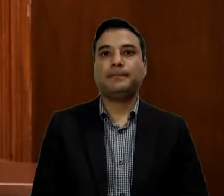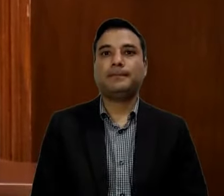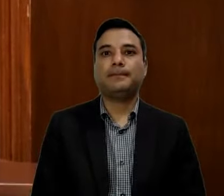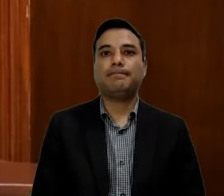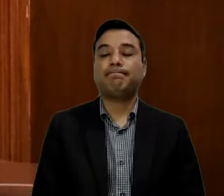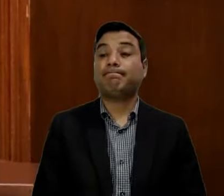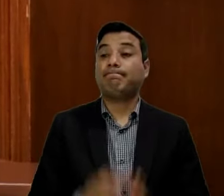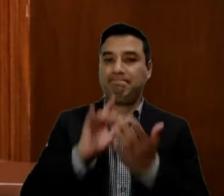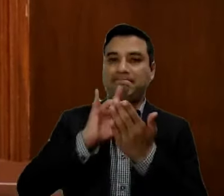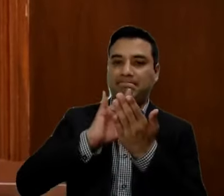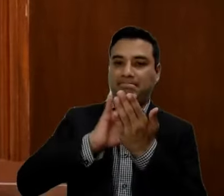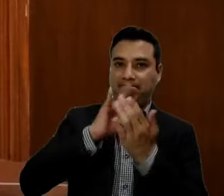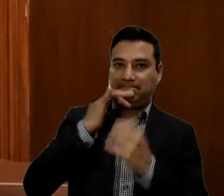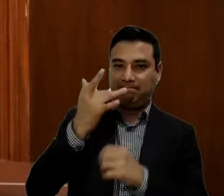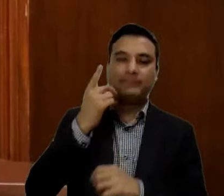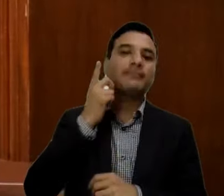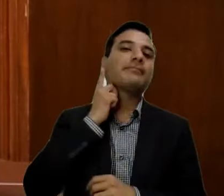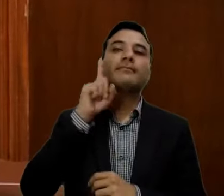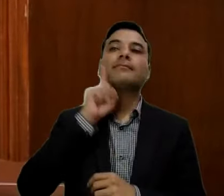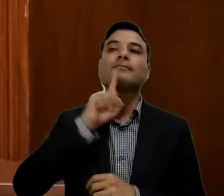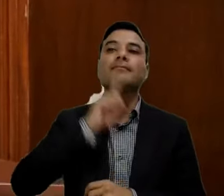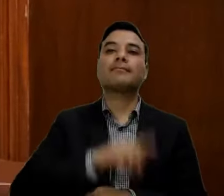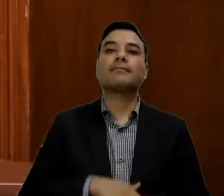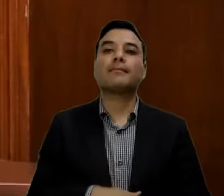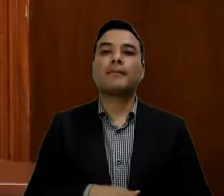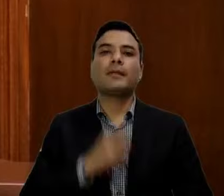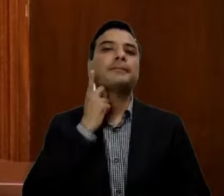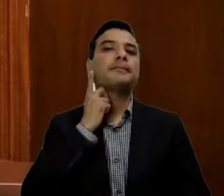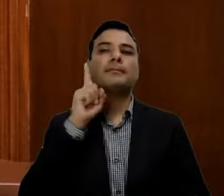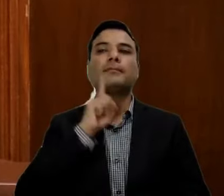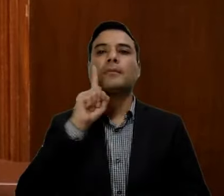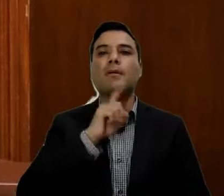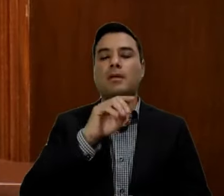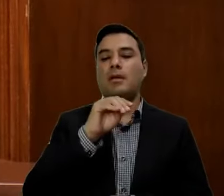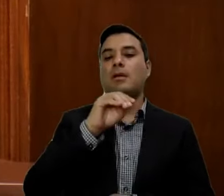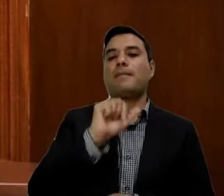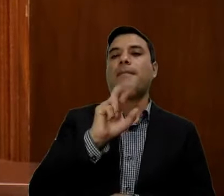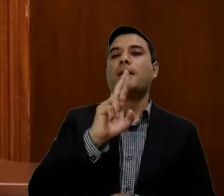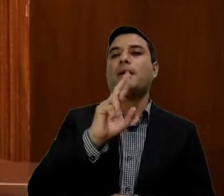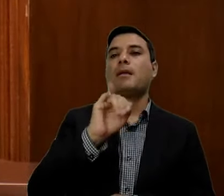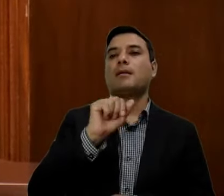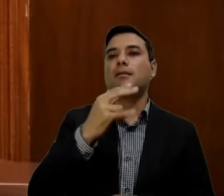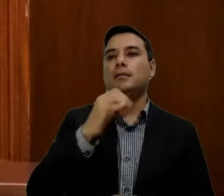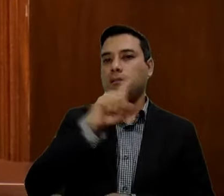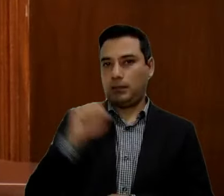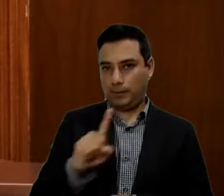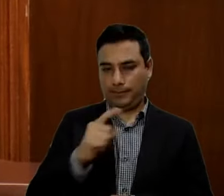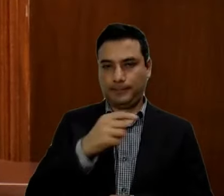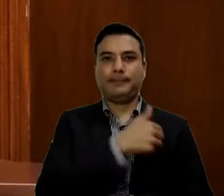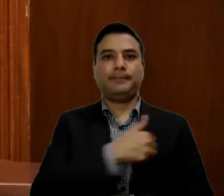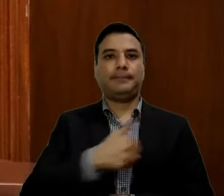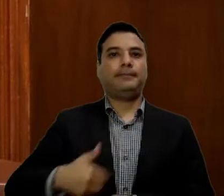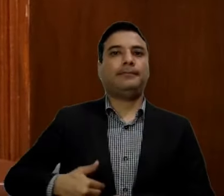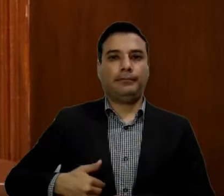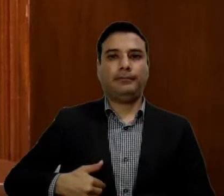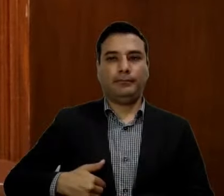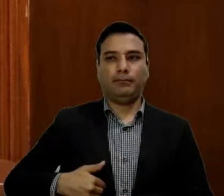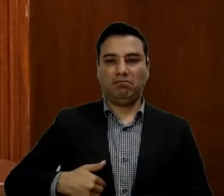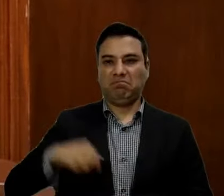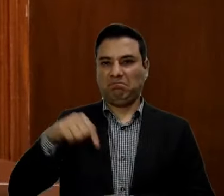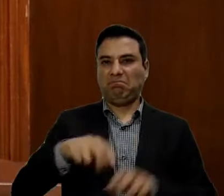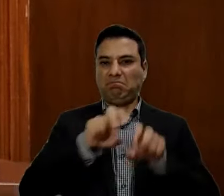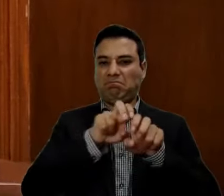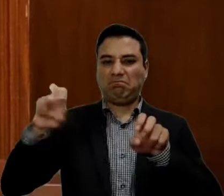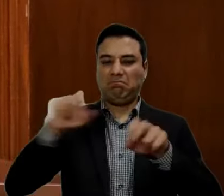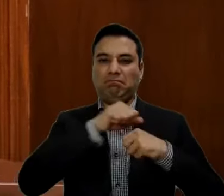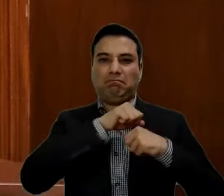Gracias, diputada. Con su venia, diputada María Isabel Sánchez Holguín, presidenta de la directiva de la 61ª legislatura